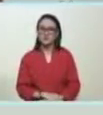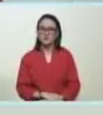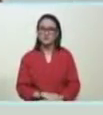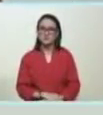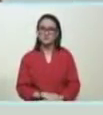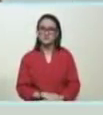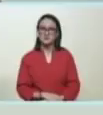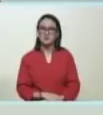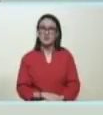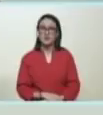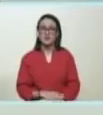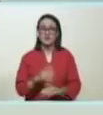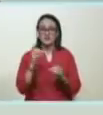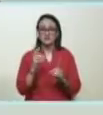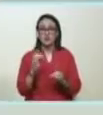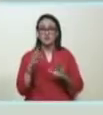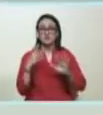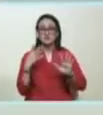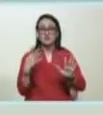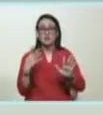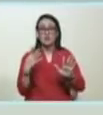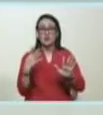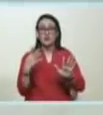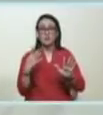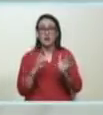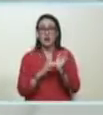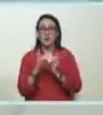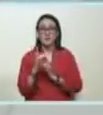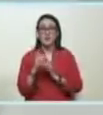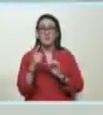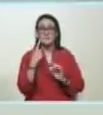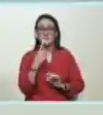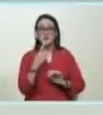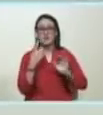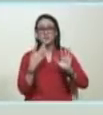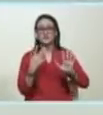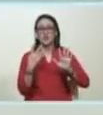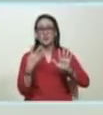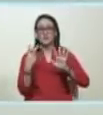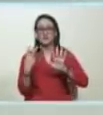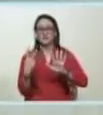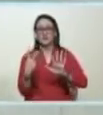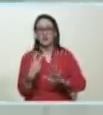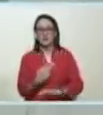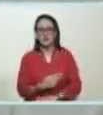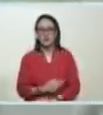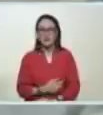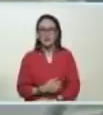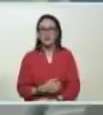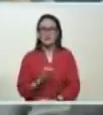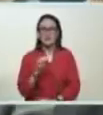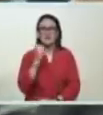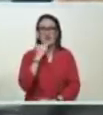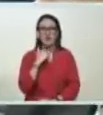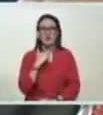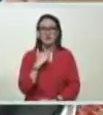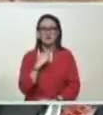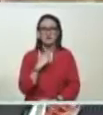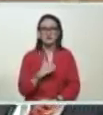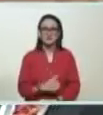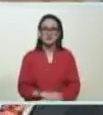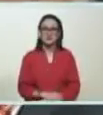1999. Y con la decisión del 19 de abril de 1997 en Valencia, compañeros, hermanos,